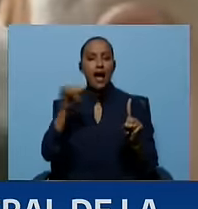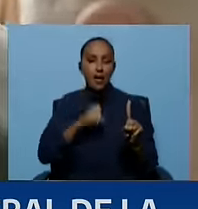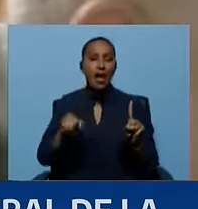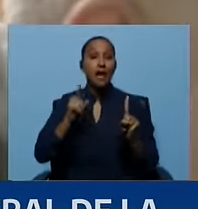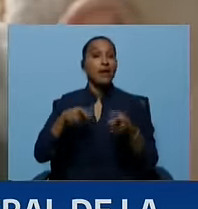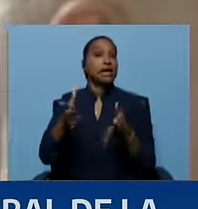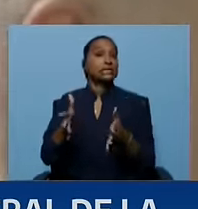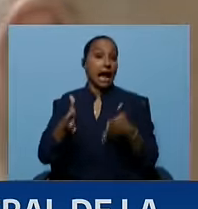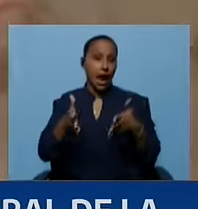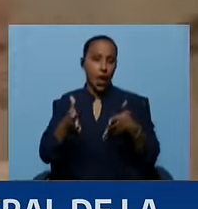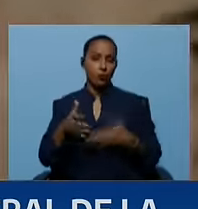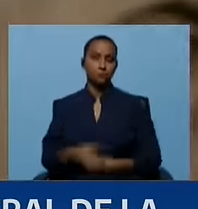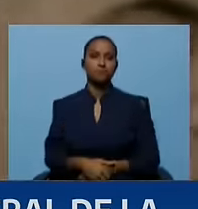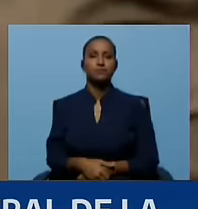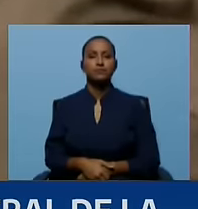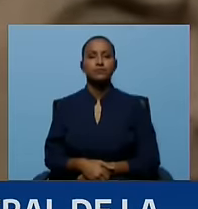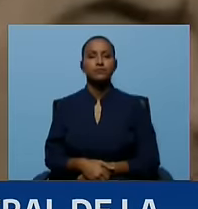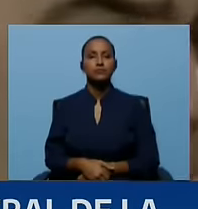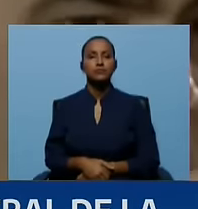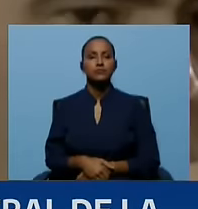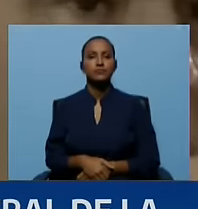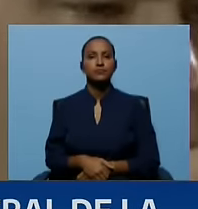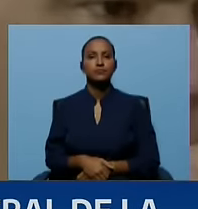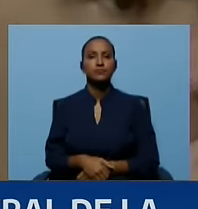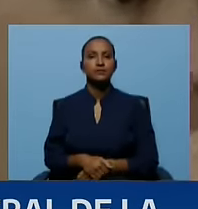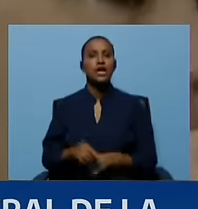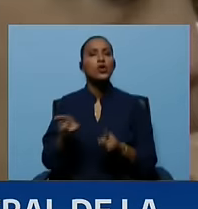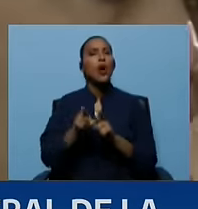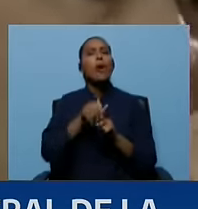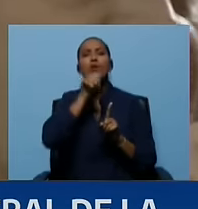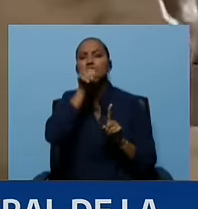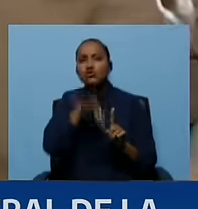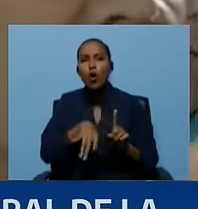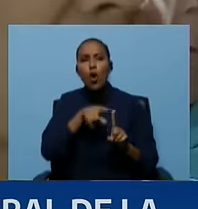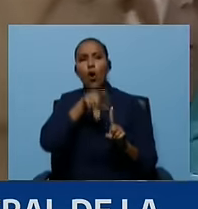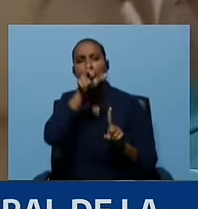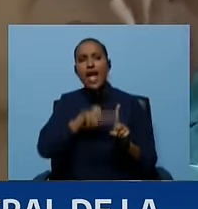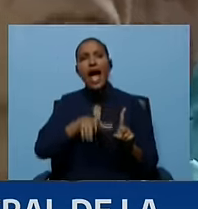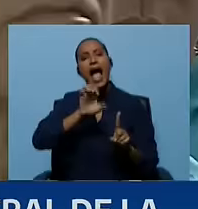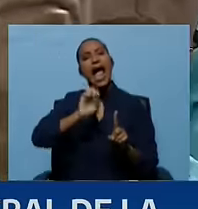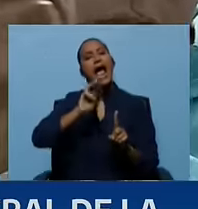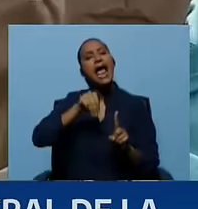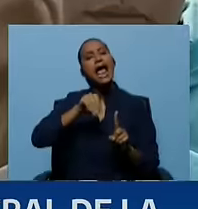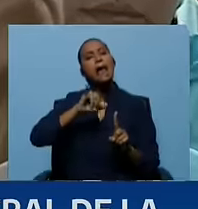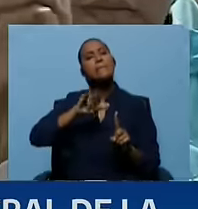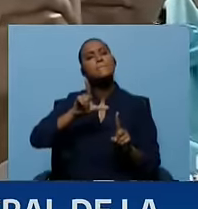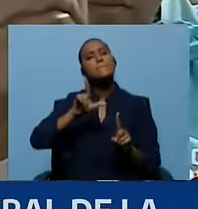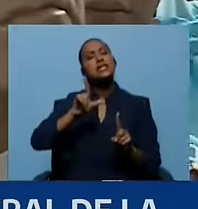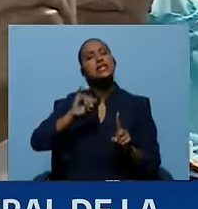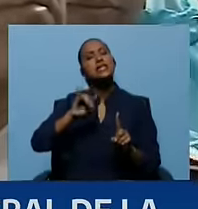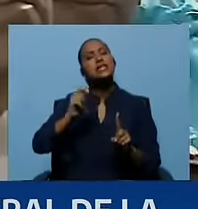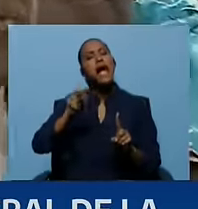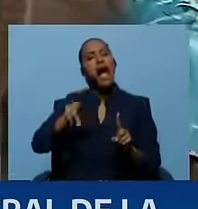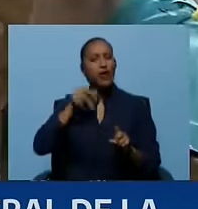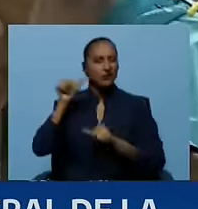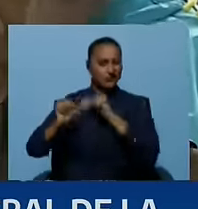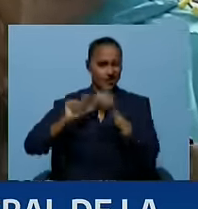Fue una especie de Emiliano Zapata del siglo XIX venezolano.